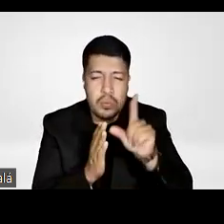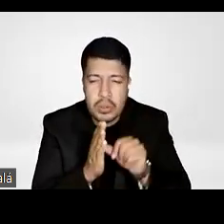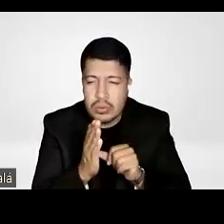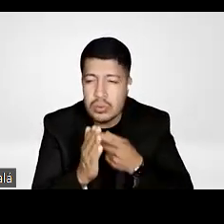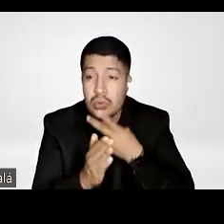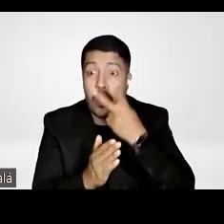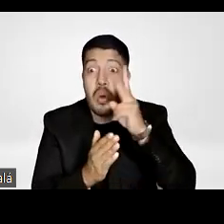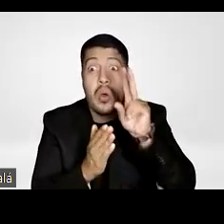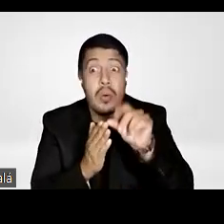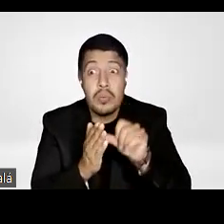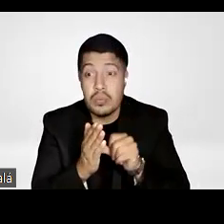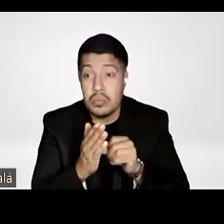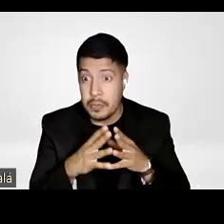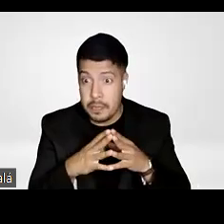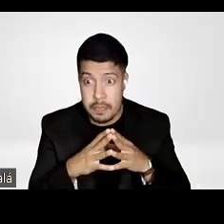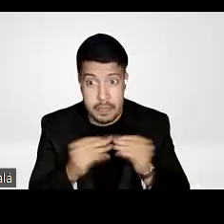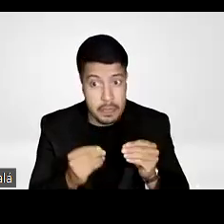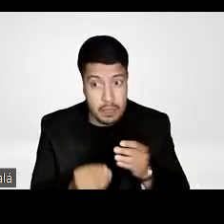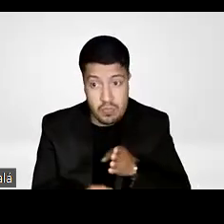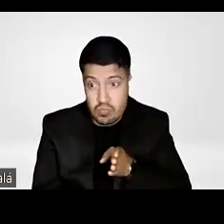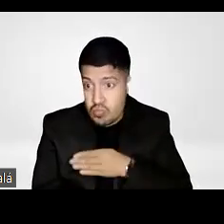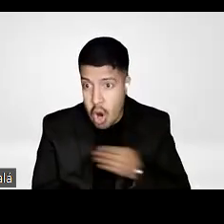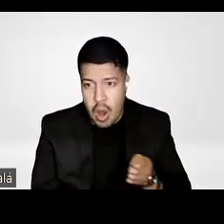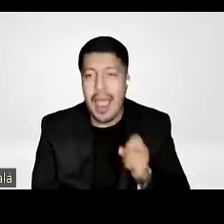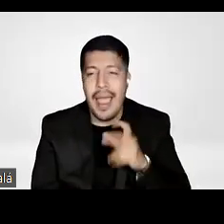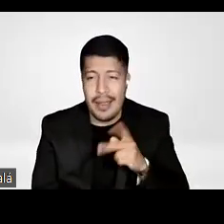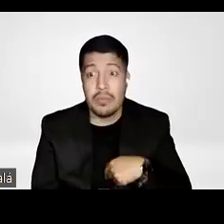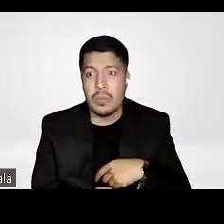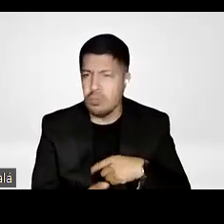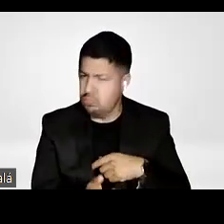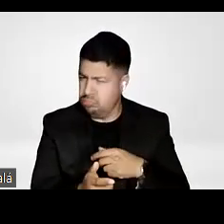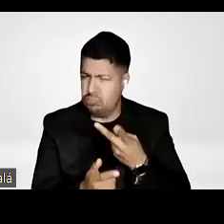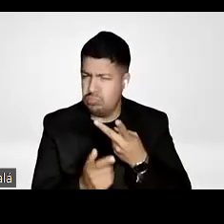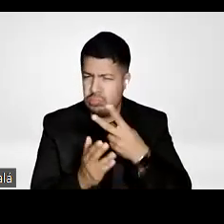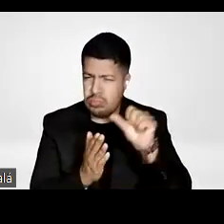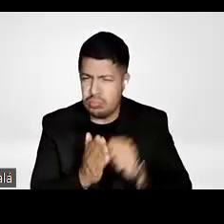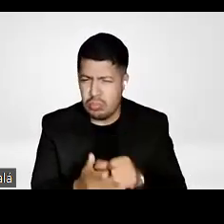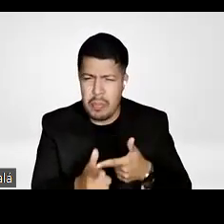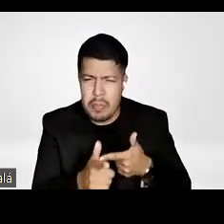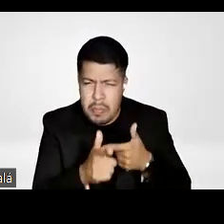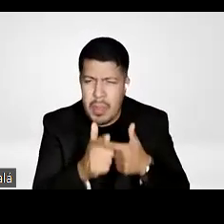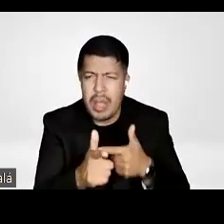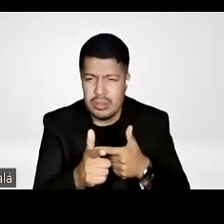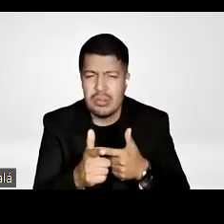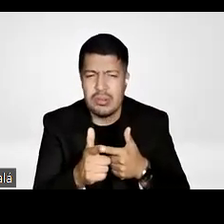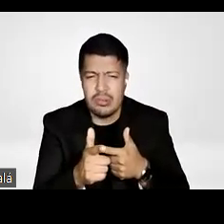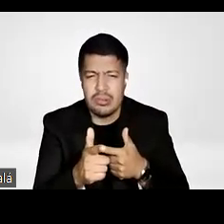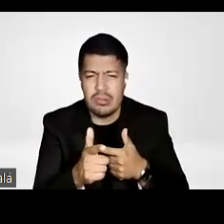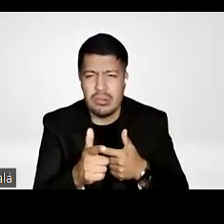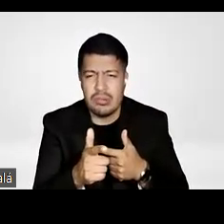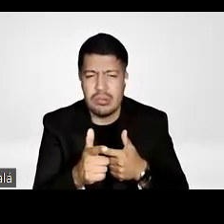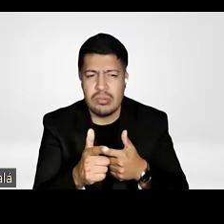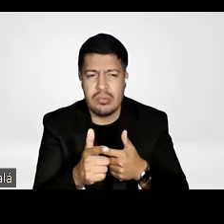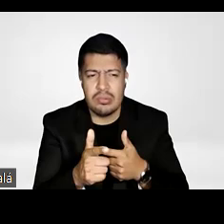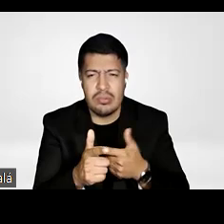alarma. Pero si un niño que al segundo mes sigue teniendo un moro que lo desorganiza y que que